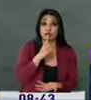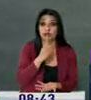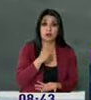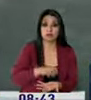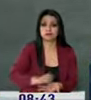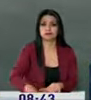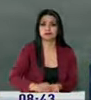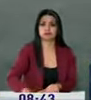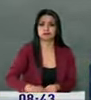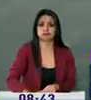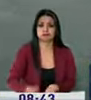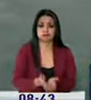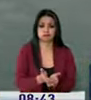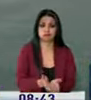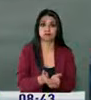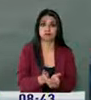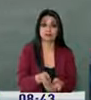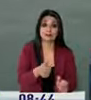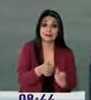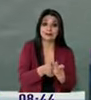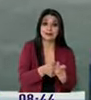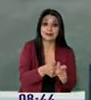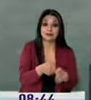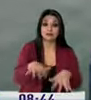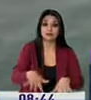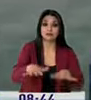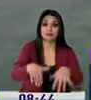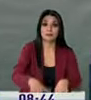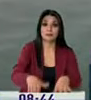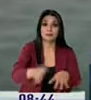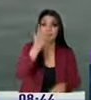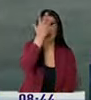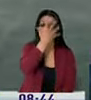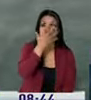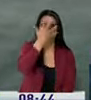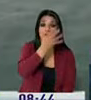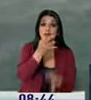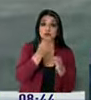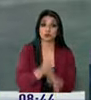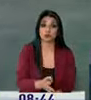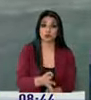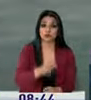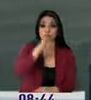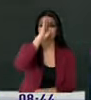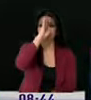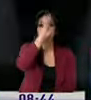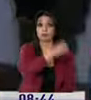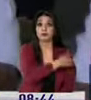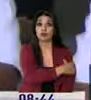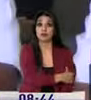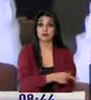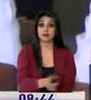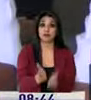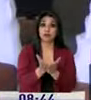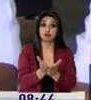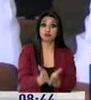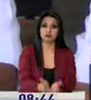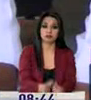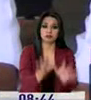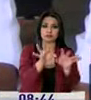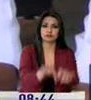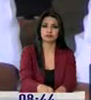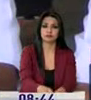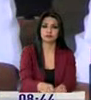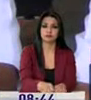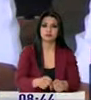fuga marítima terminó a 8 millas de las costas de Esmeraldas, donde una embarcación guardacostas acabó con la persecución. Se capturó una